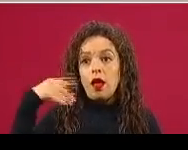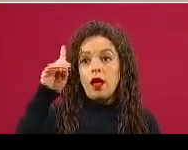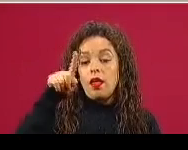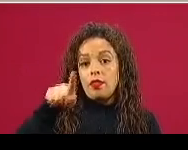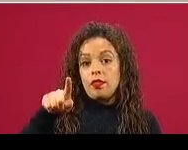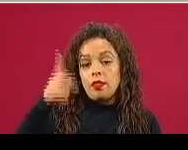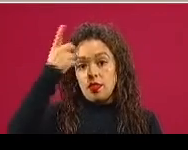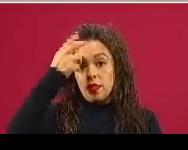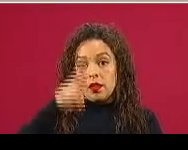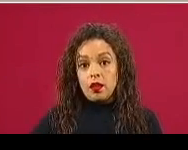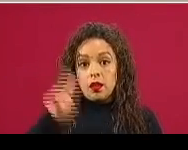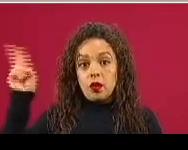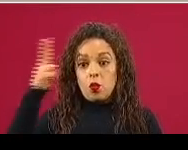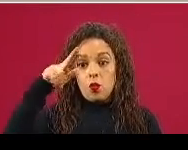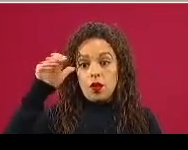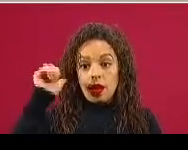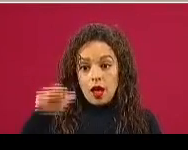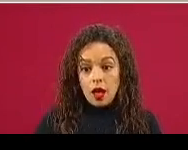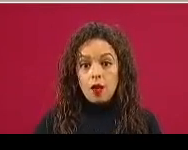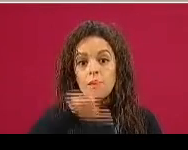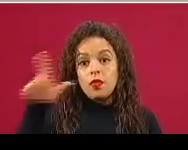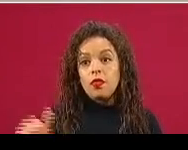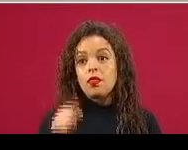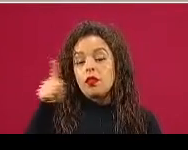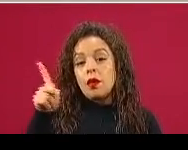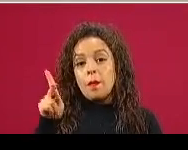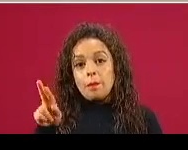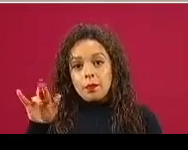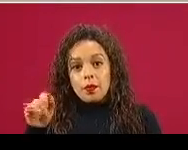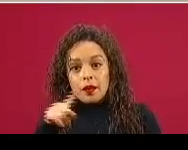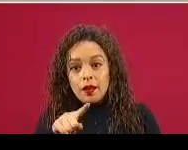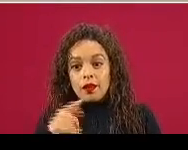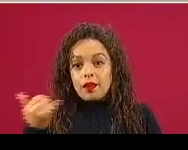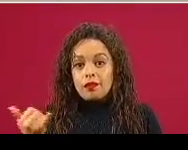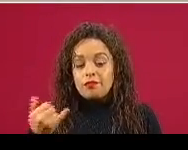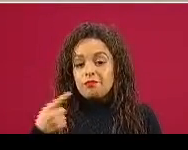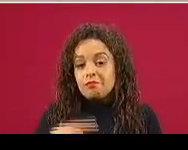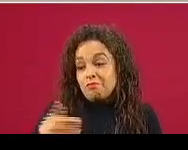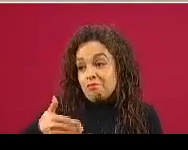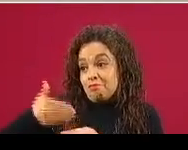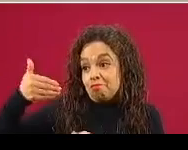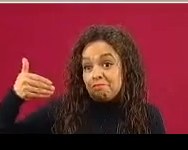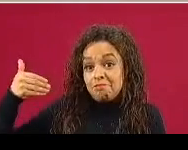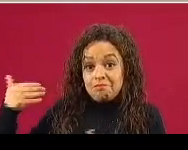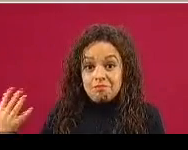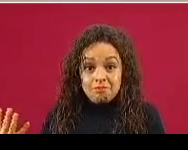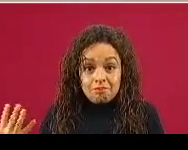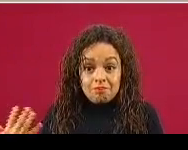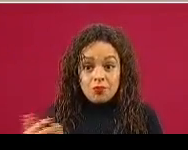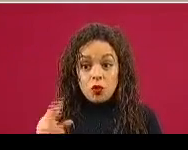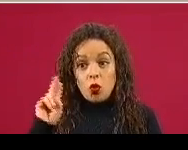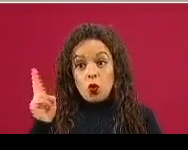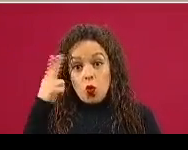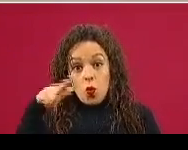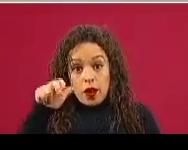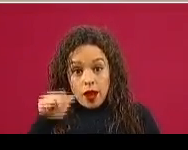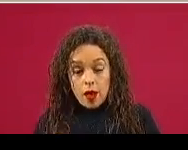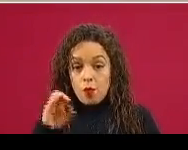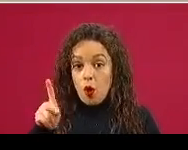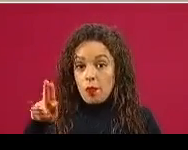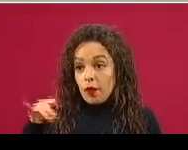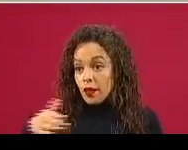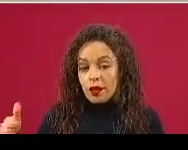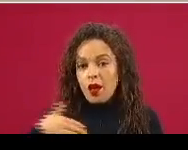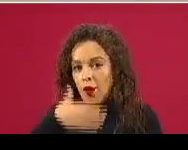dirigente político en el PRI, luego ya no sé, yo no le sigo esa pista, no sé si sigue en el PRI, si sigue en la UNAM, pero por ahí debe estar